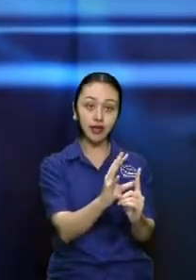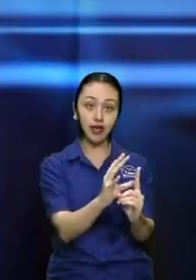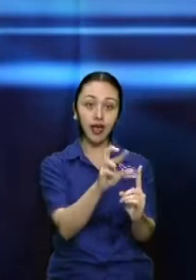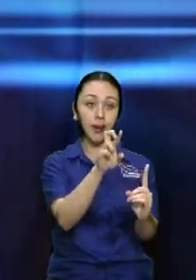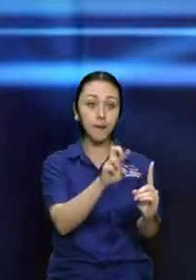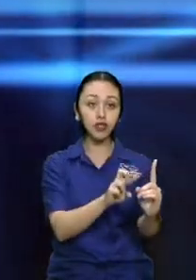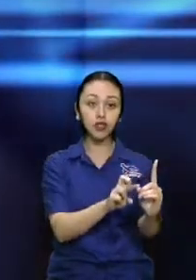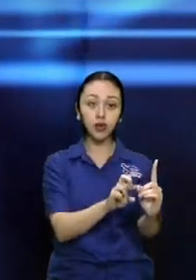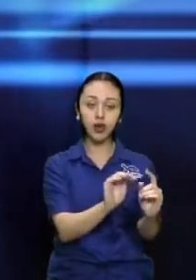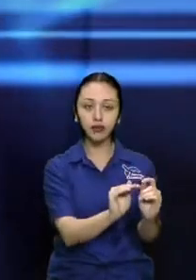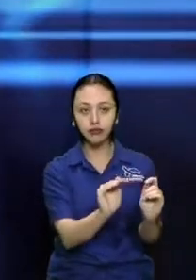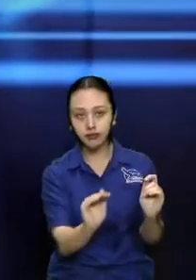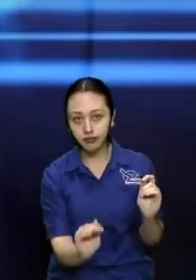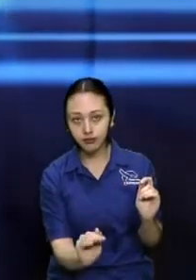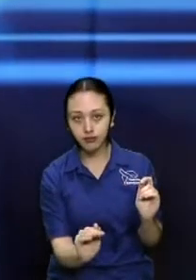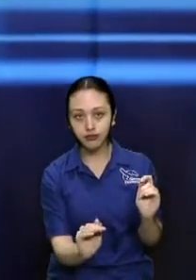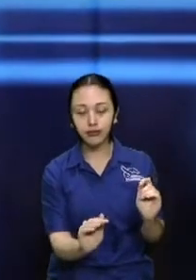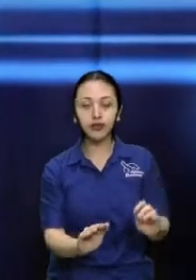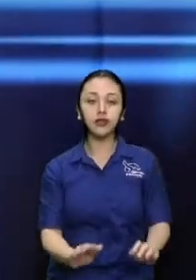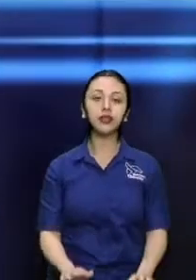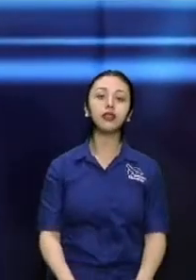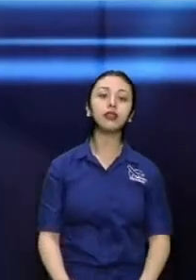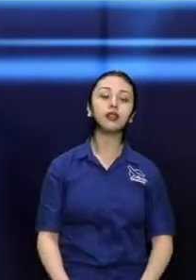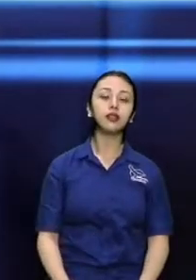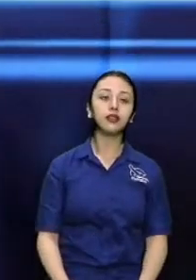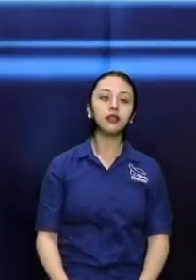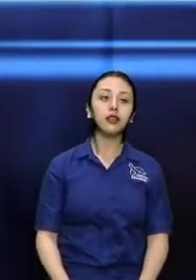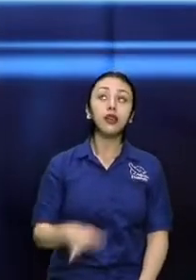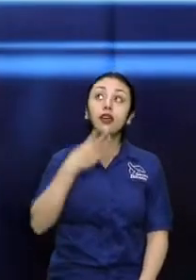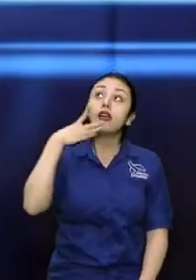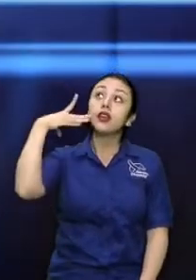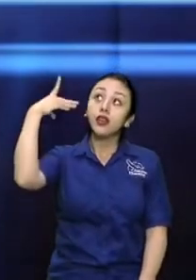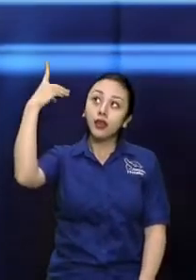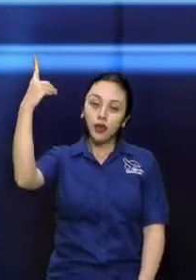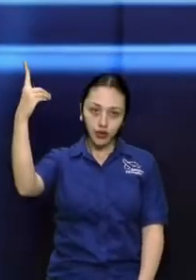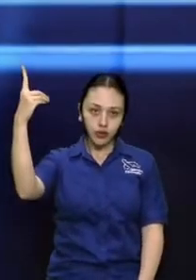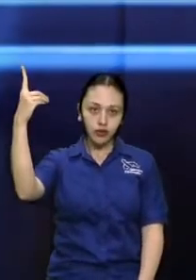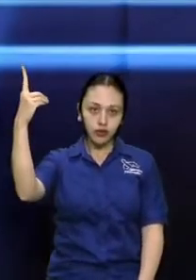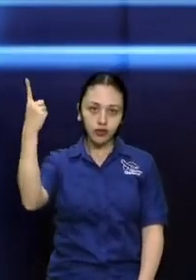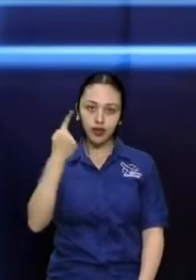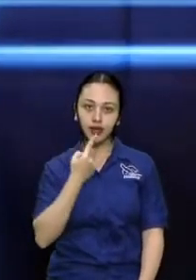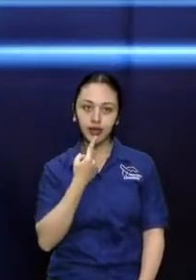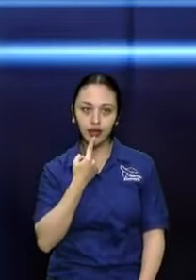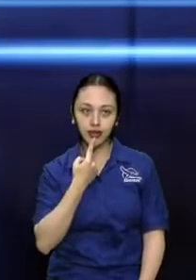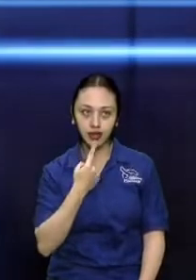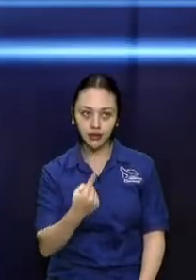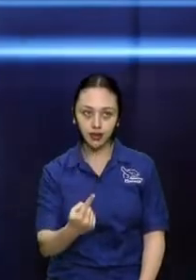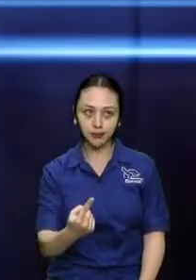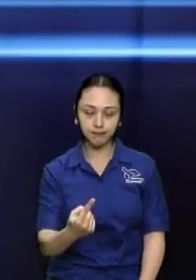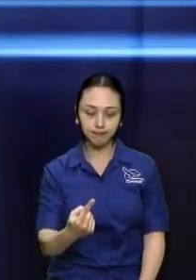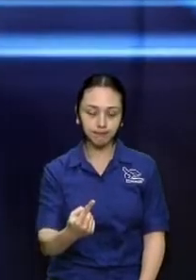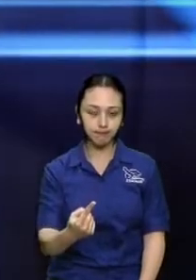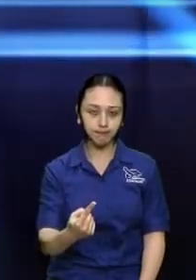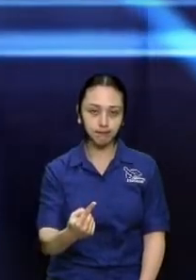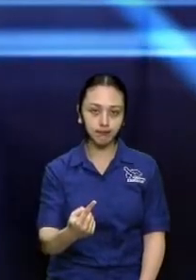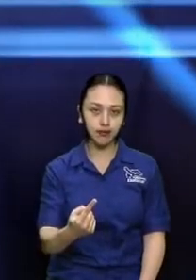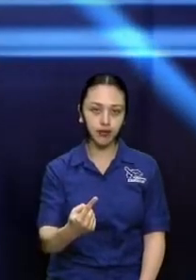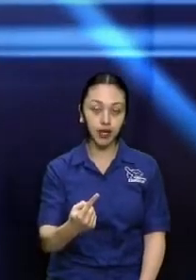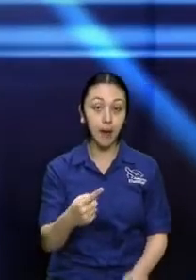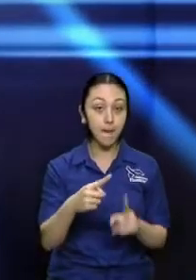el Señor empieza a dar la estrategia. Dice, pero no es así con vosotros.